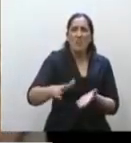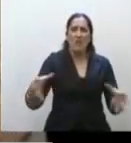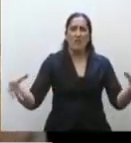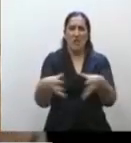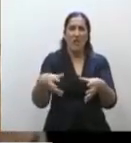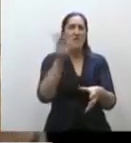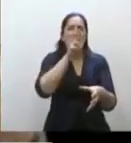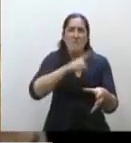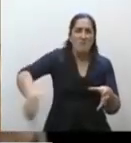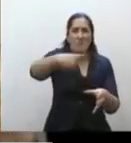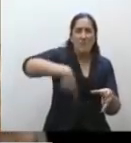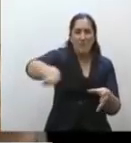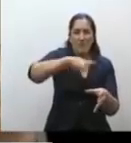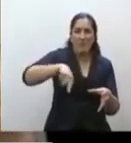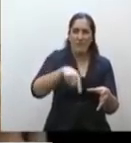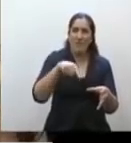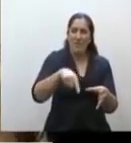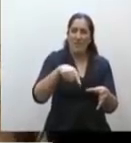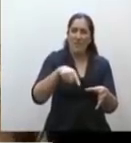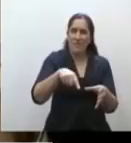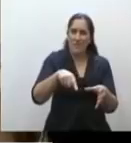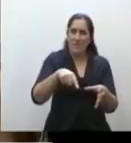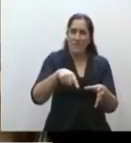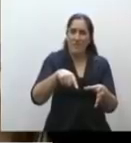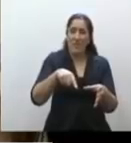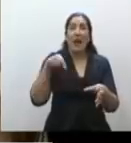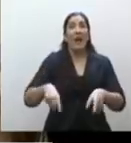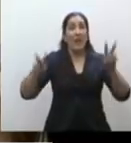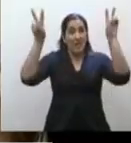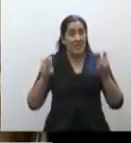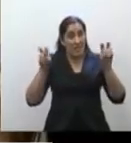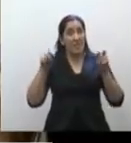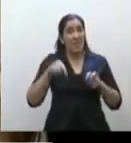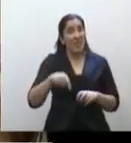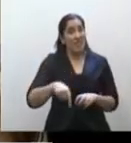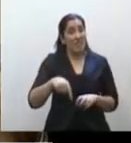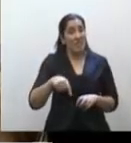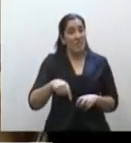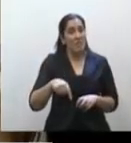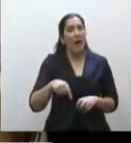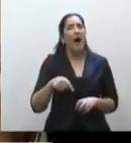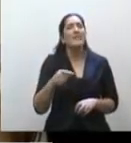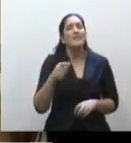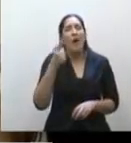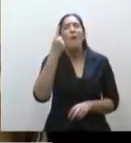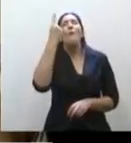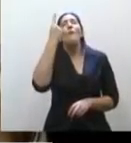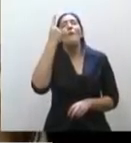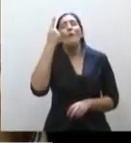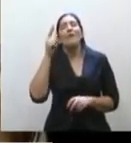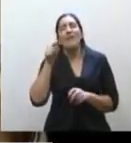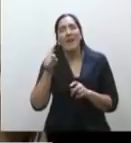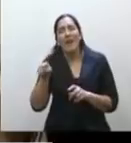colectivo femenino y donde este tema que estamos abordando hoy es uno de sus aspectos, pero no el